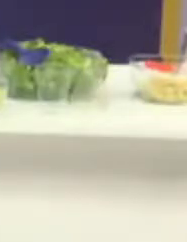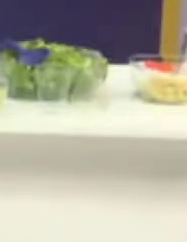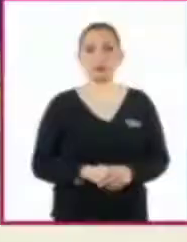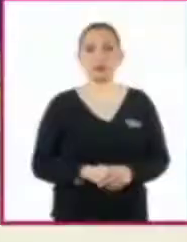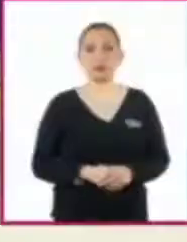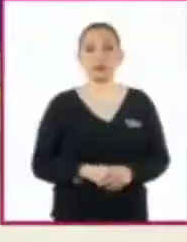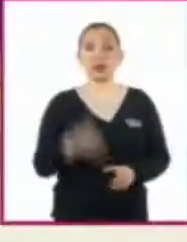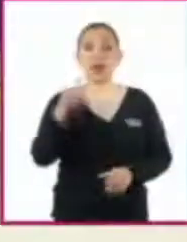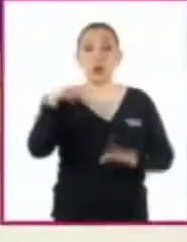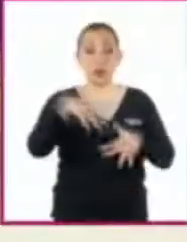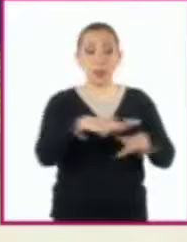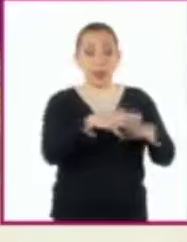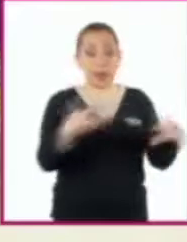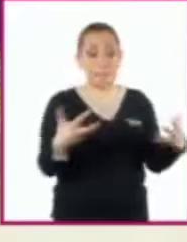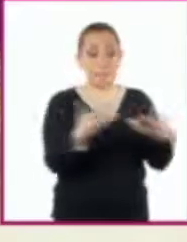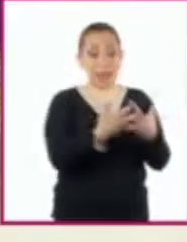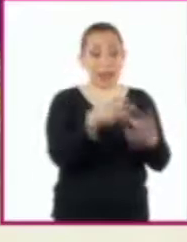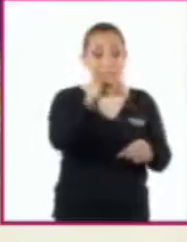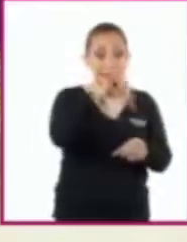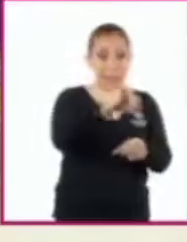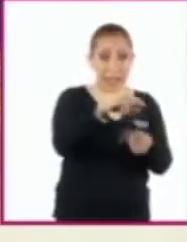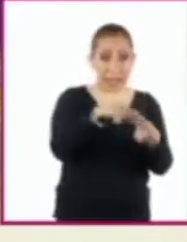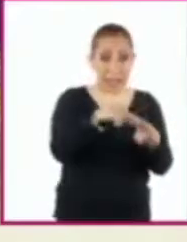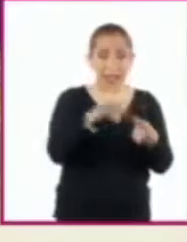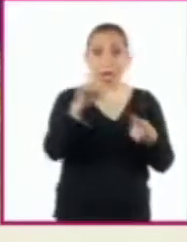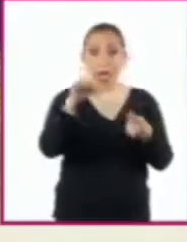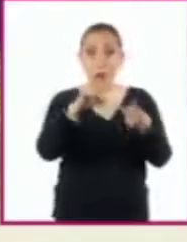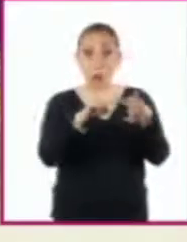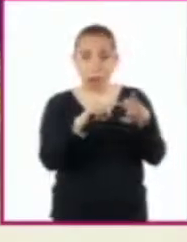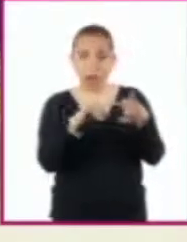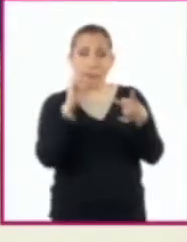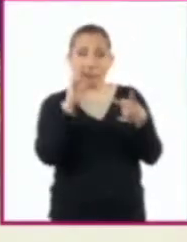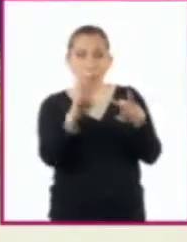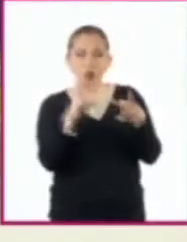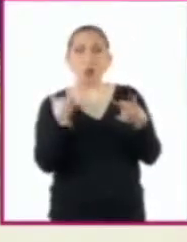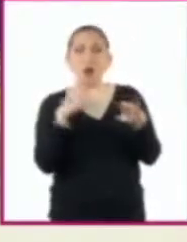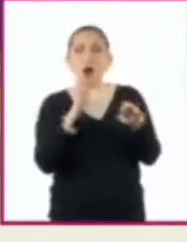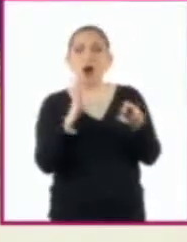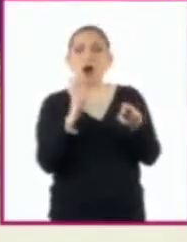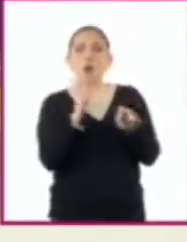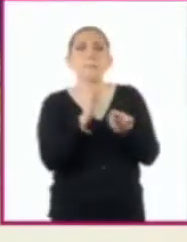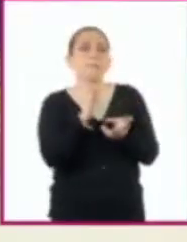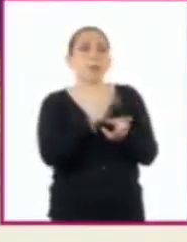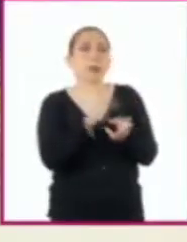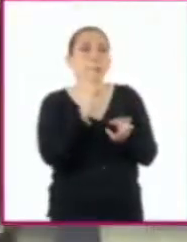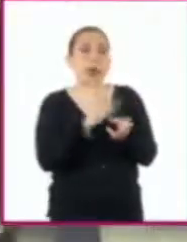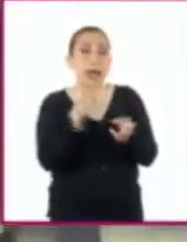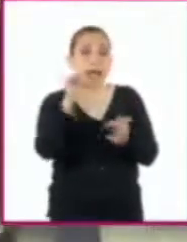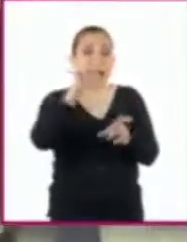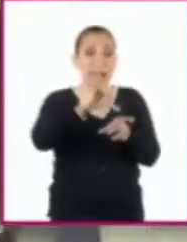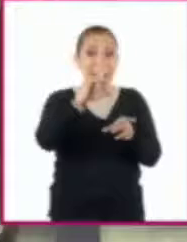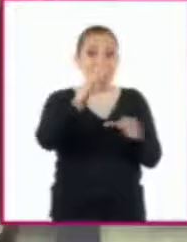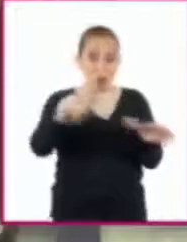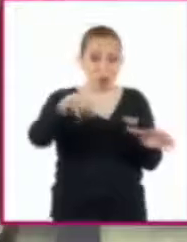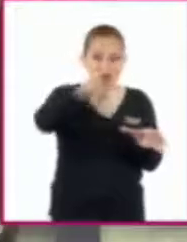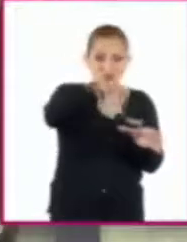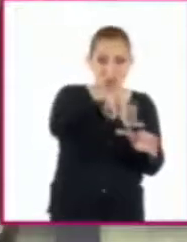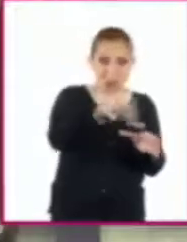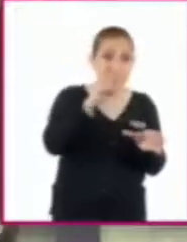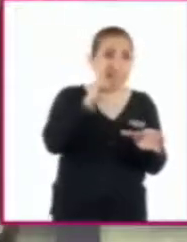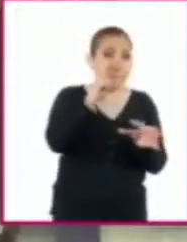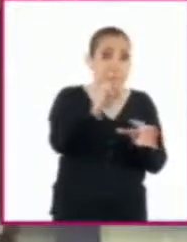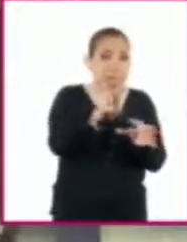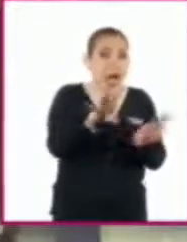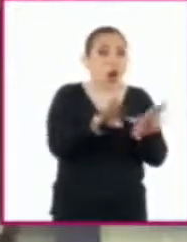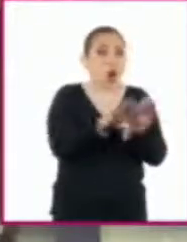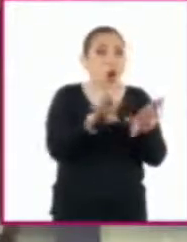El agua de mar es una mezcla de sal y agua. Hagamos una simulación agregando sal al agua.